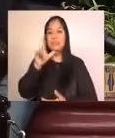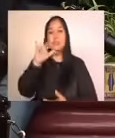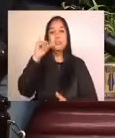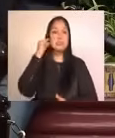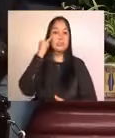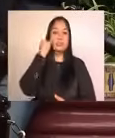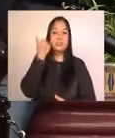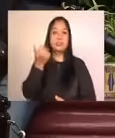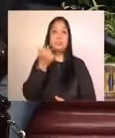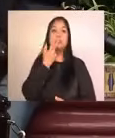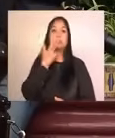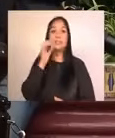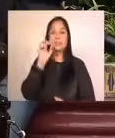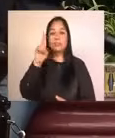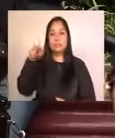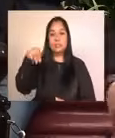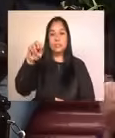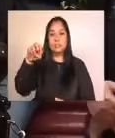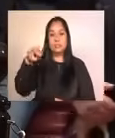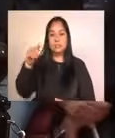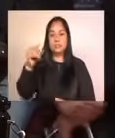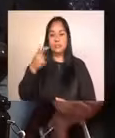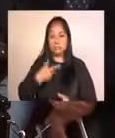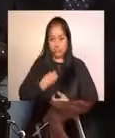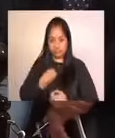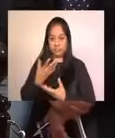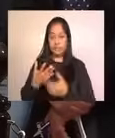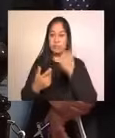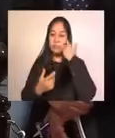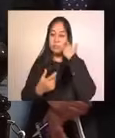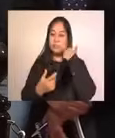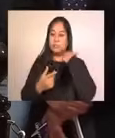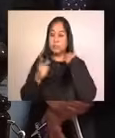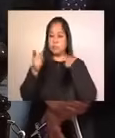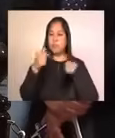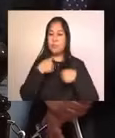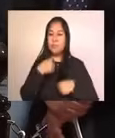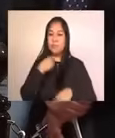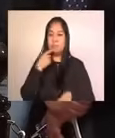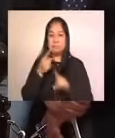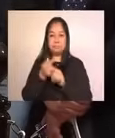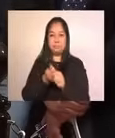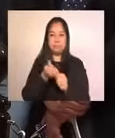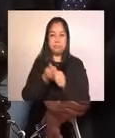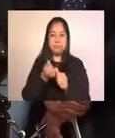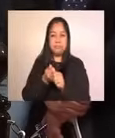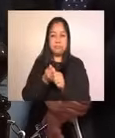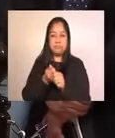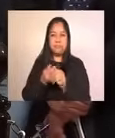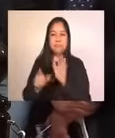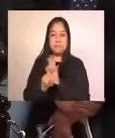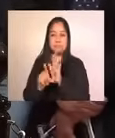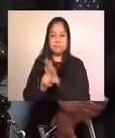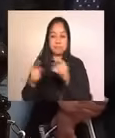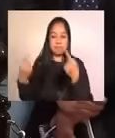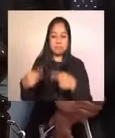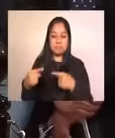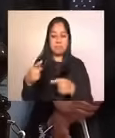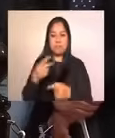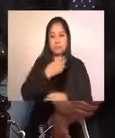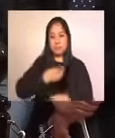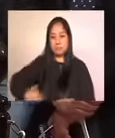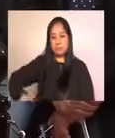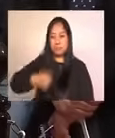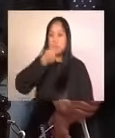brindó. ¿Ustedes temen algún seguimiento legal en contra del presidente de la República, Bernardo Arévalo, tomando en